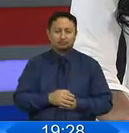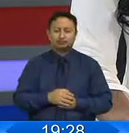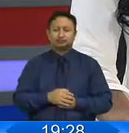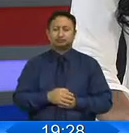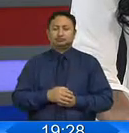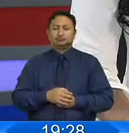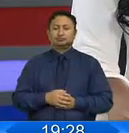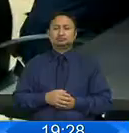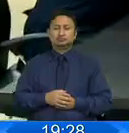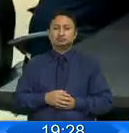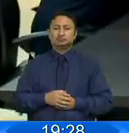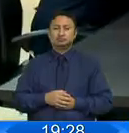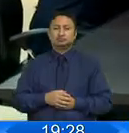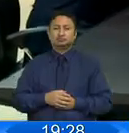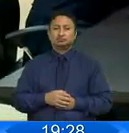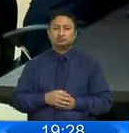Constitucional.